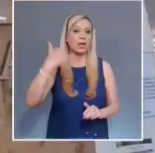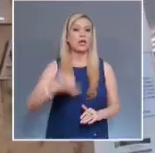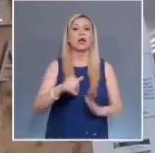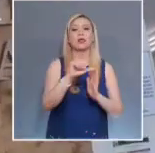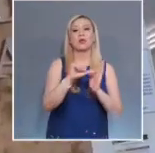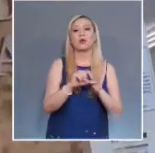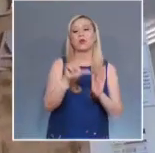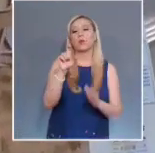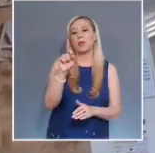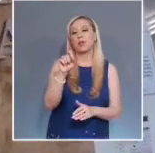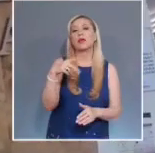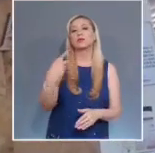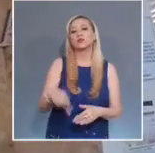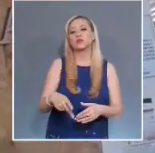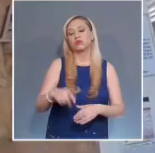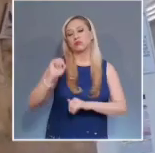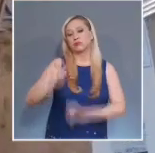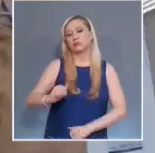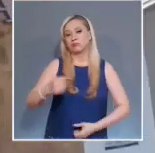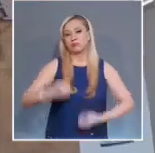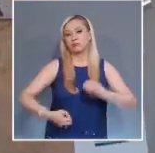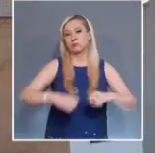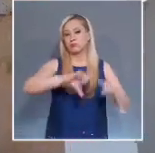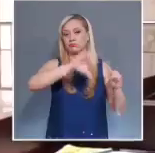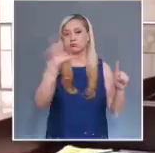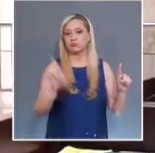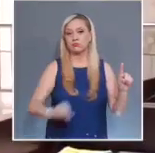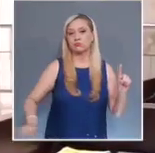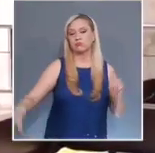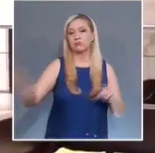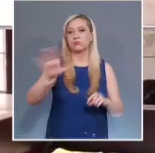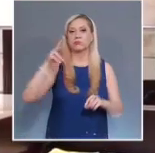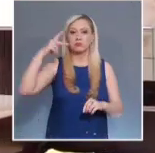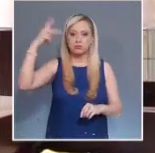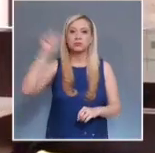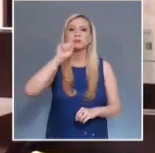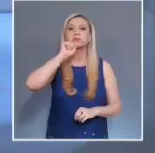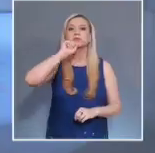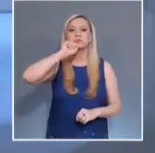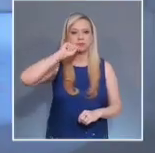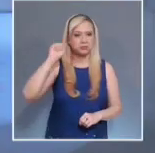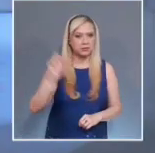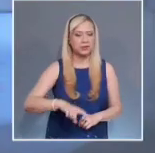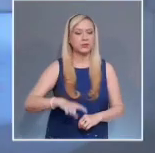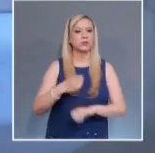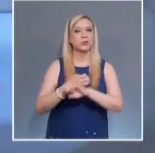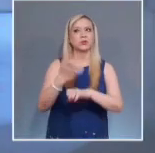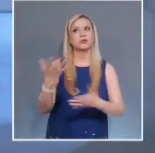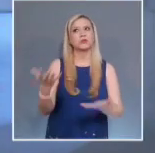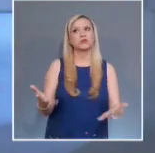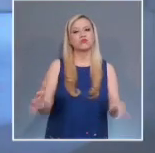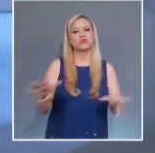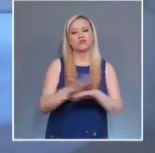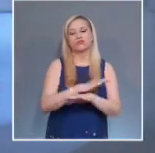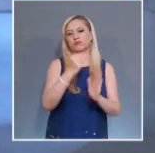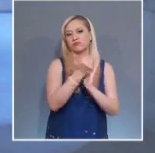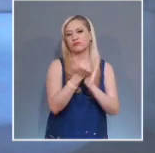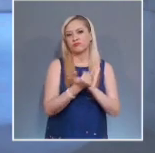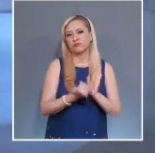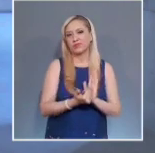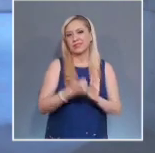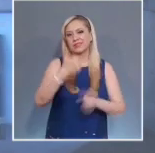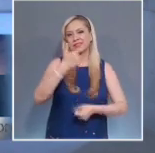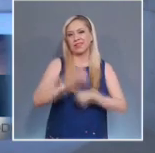Judicial Local, así como el artículo 6º transitorio del decreto de la reforma. El Pleno de la Suprema Corte de Justicia